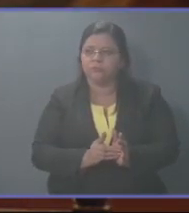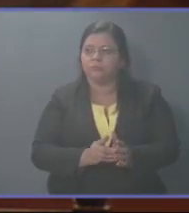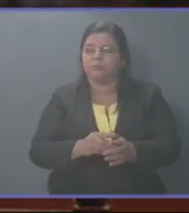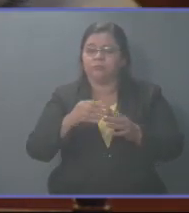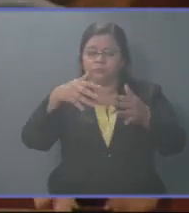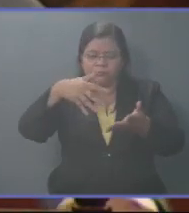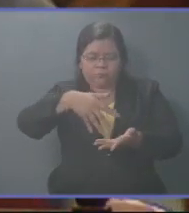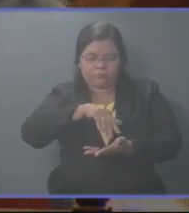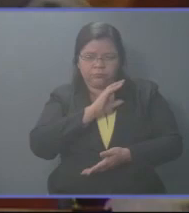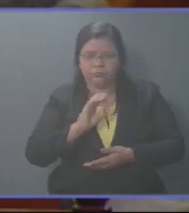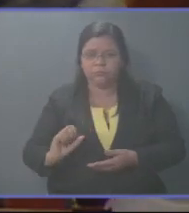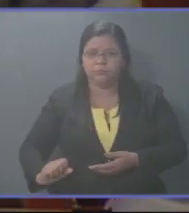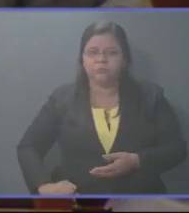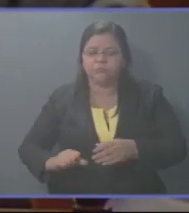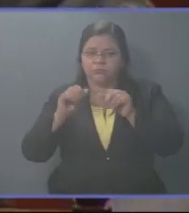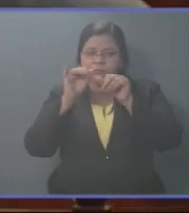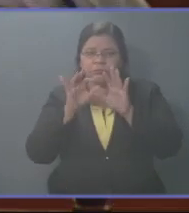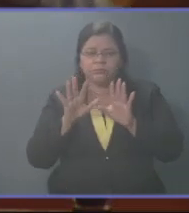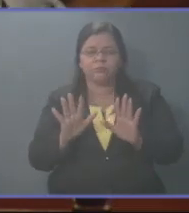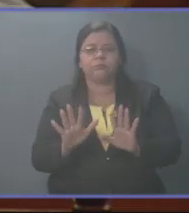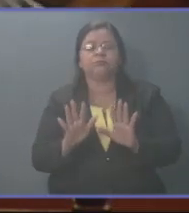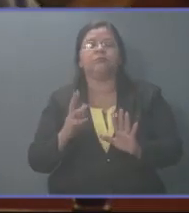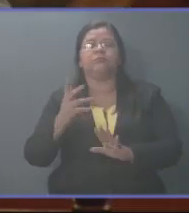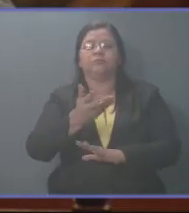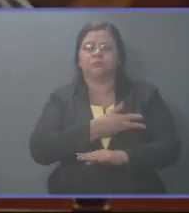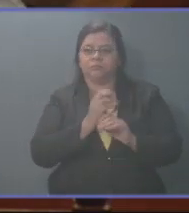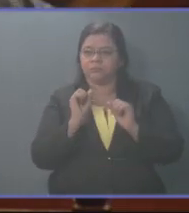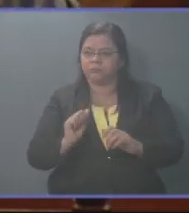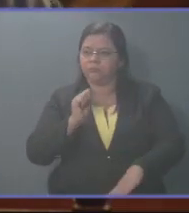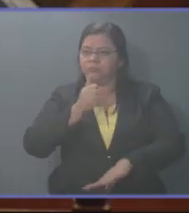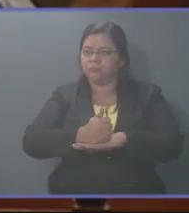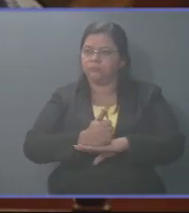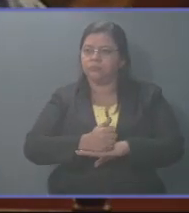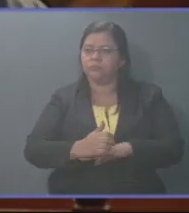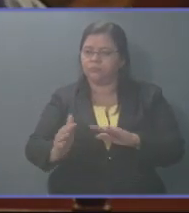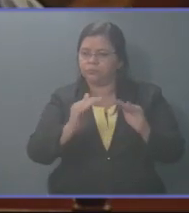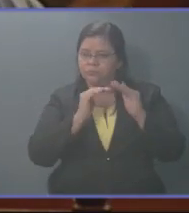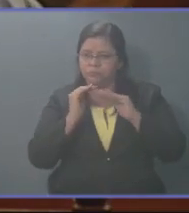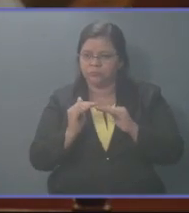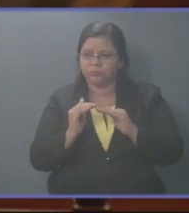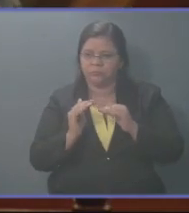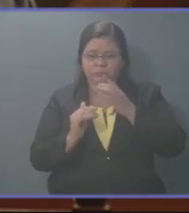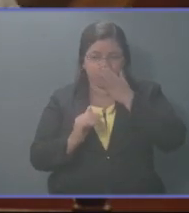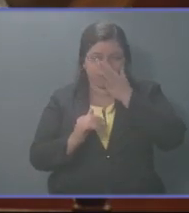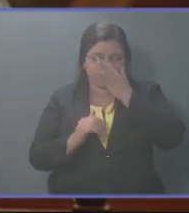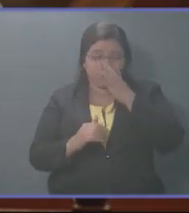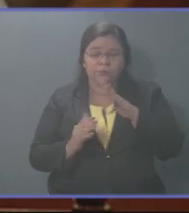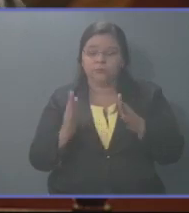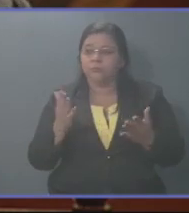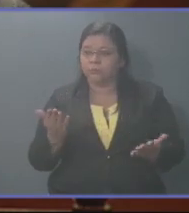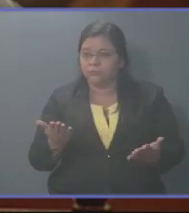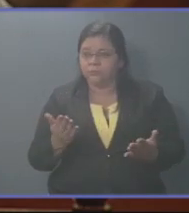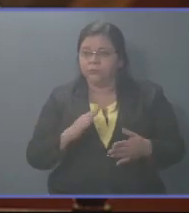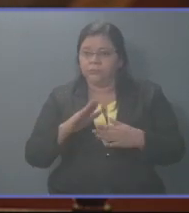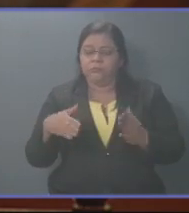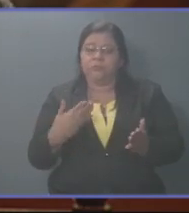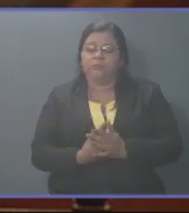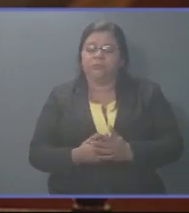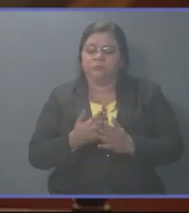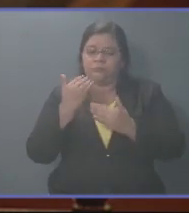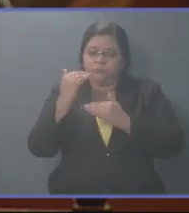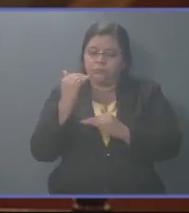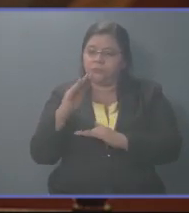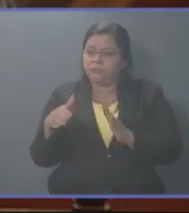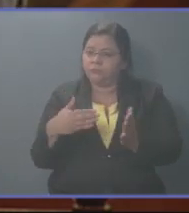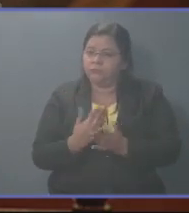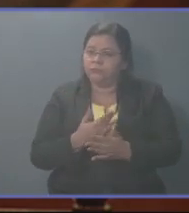pueblo salvadoreño, que tracemos una línea común en el límite en que los mandatarios